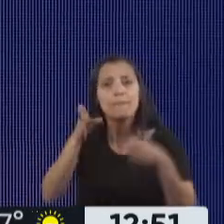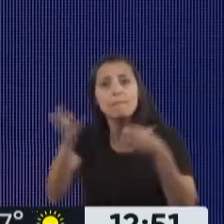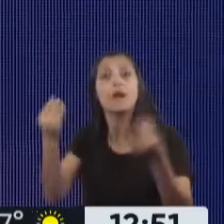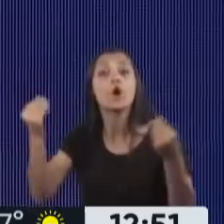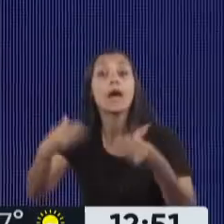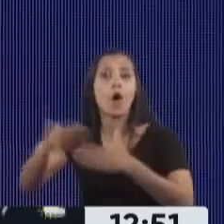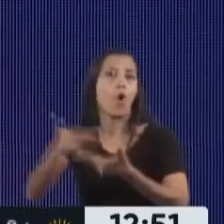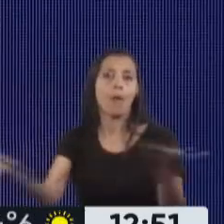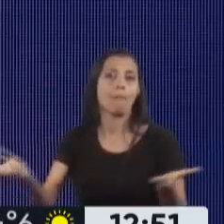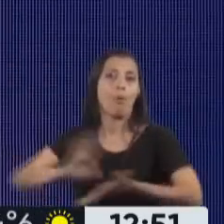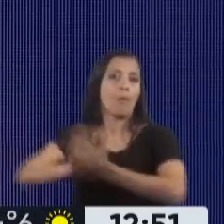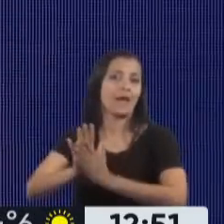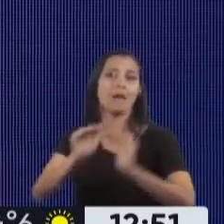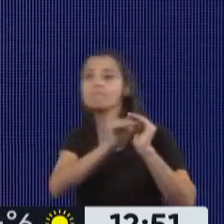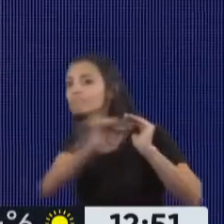pública.